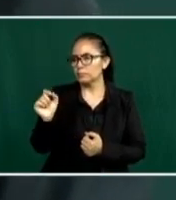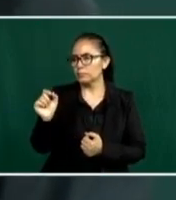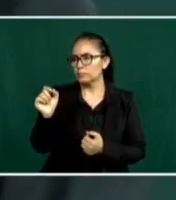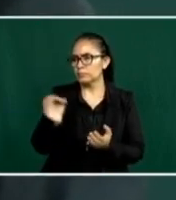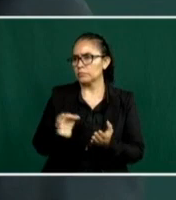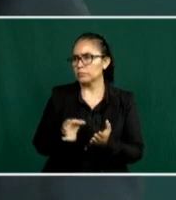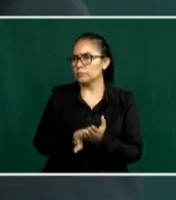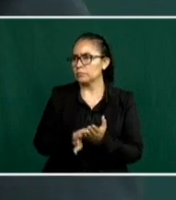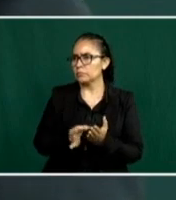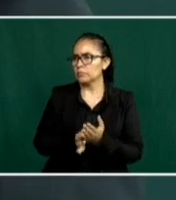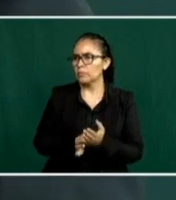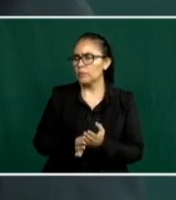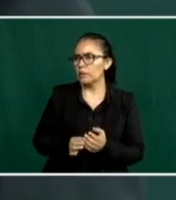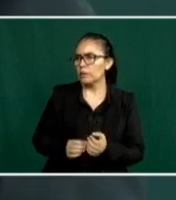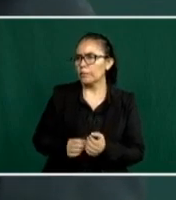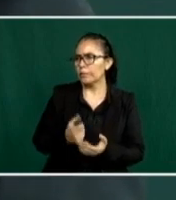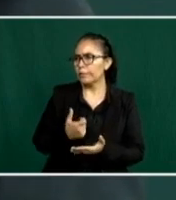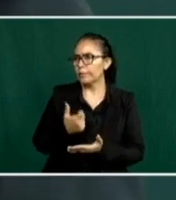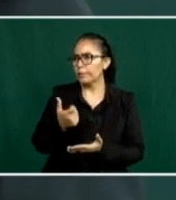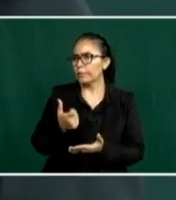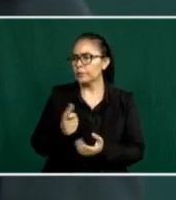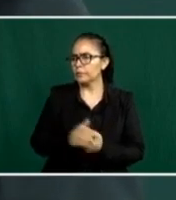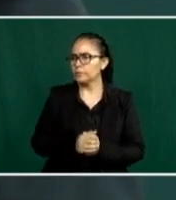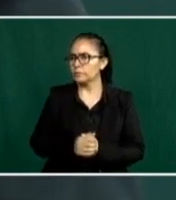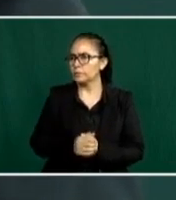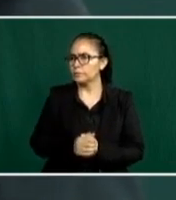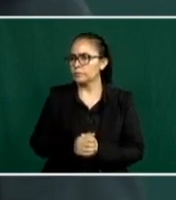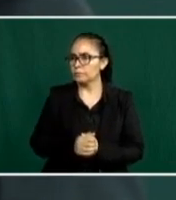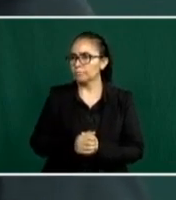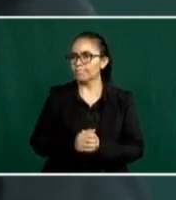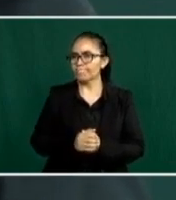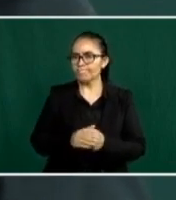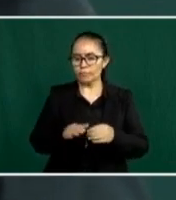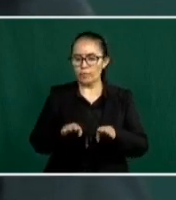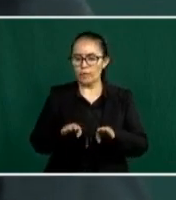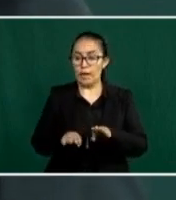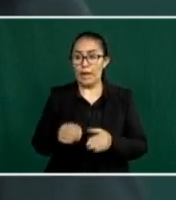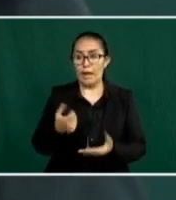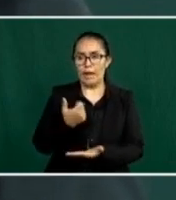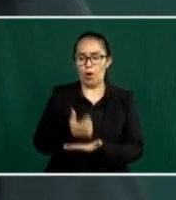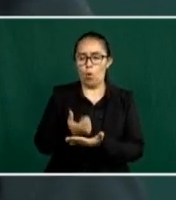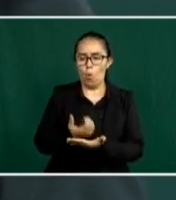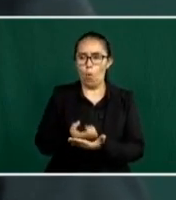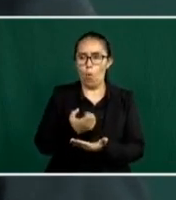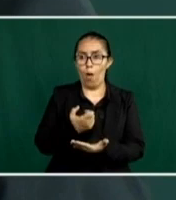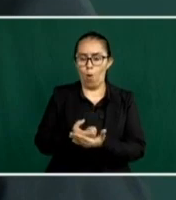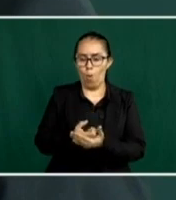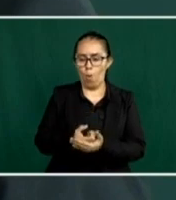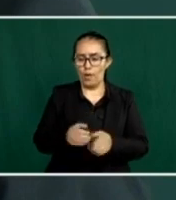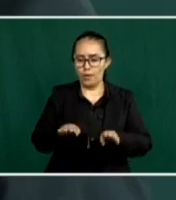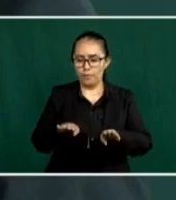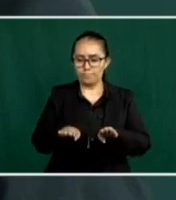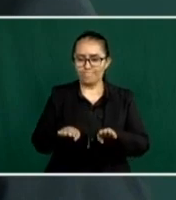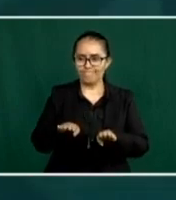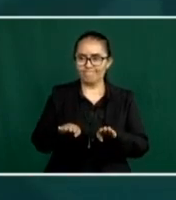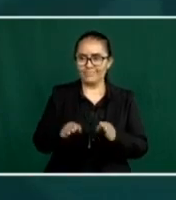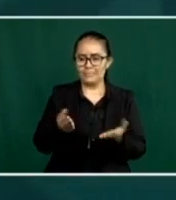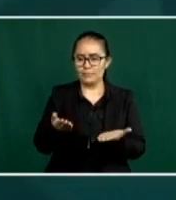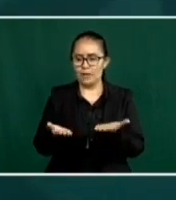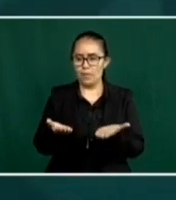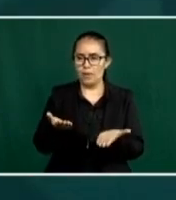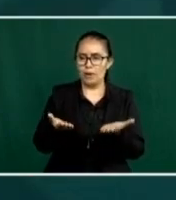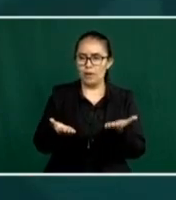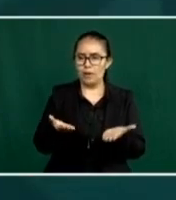en este caso el peso, se mantenga estable y fuerte,